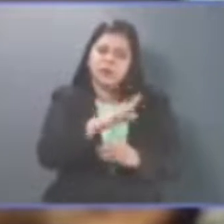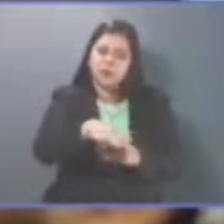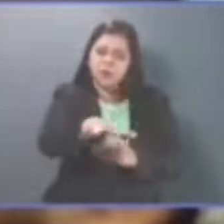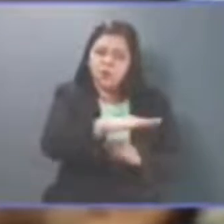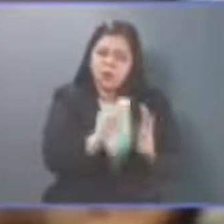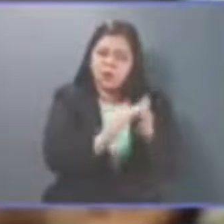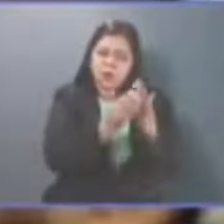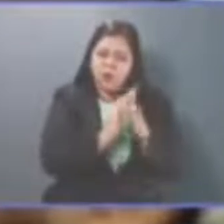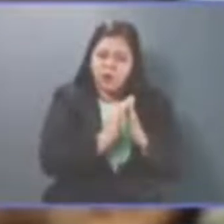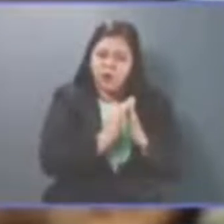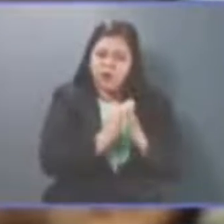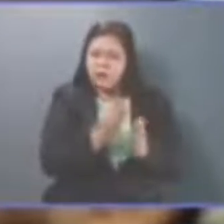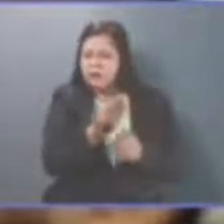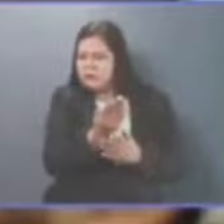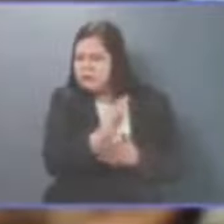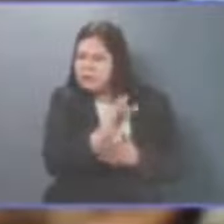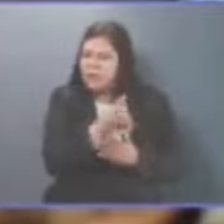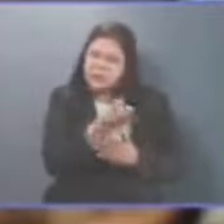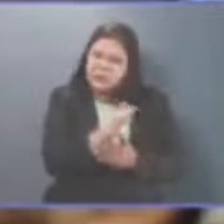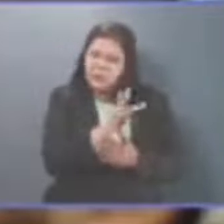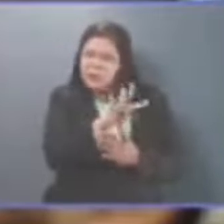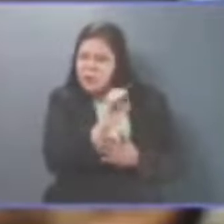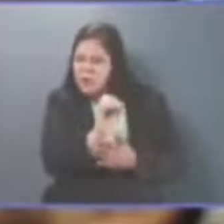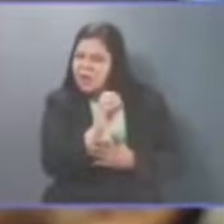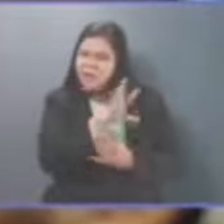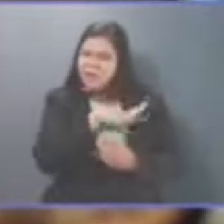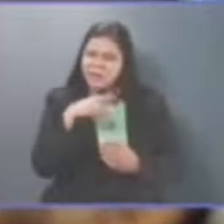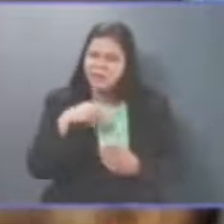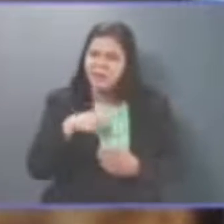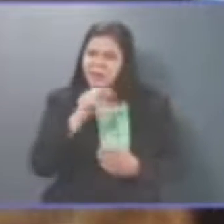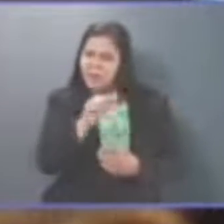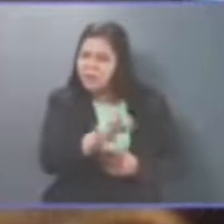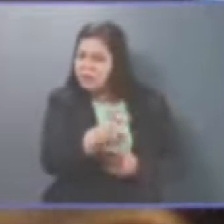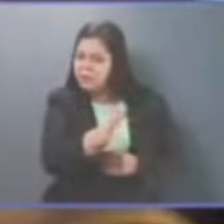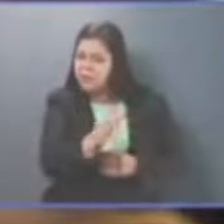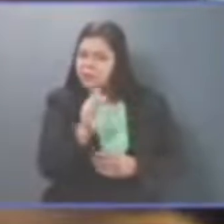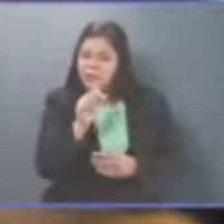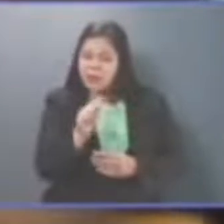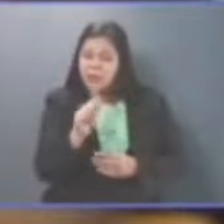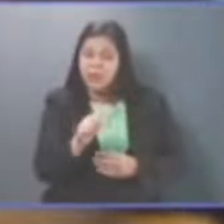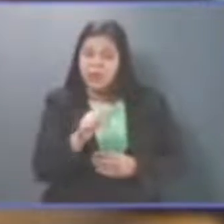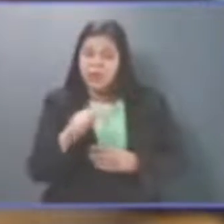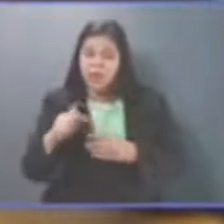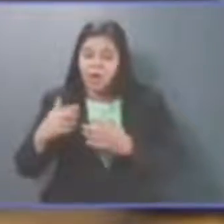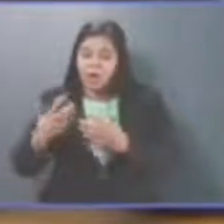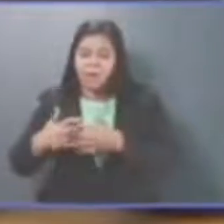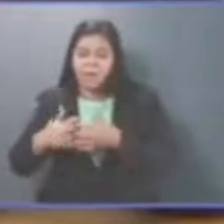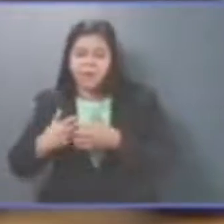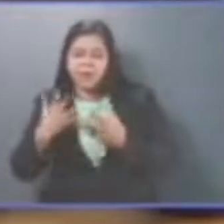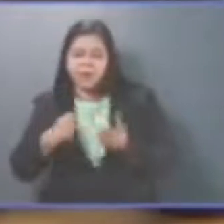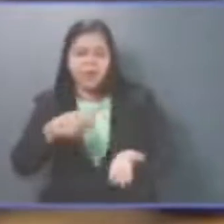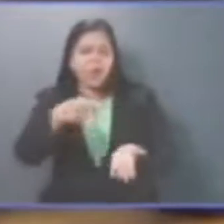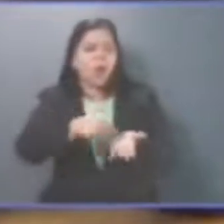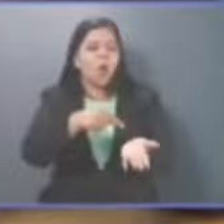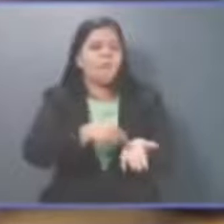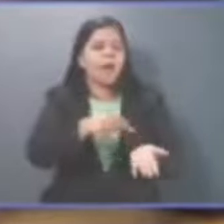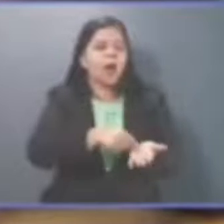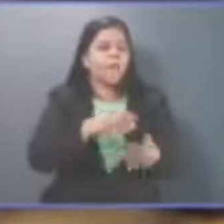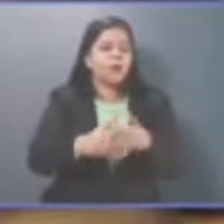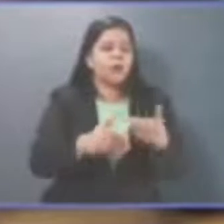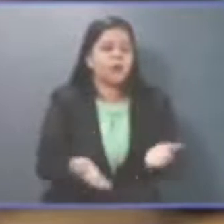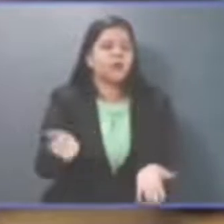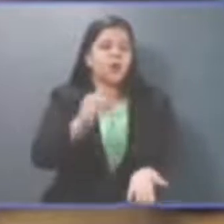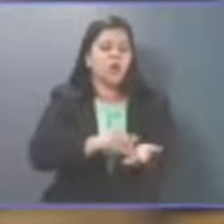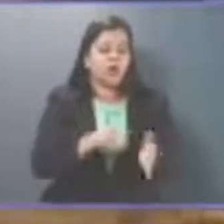notificación. Son aproximadamente 40 familias a las que el notificador les quiere cobrar el proceso de